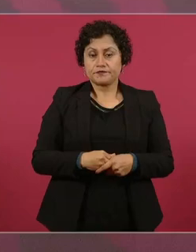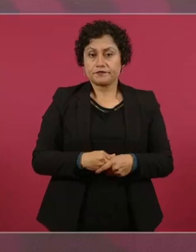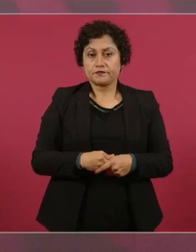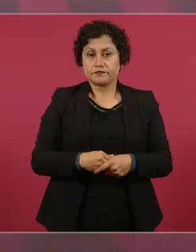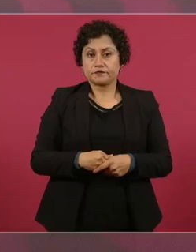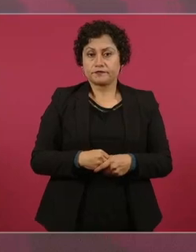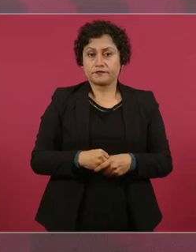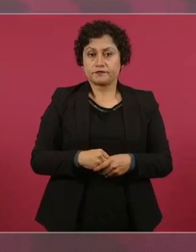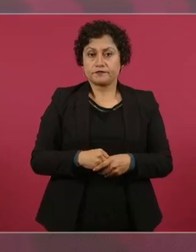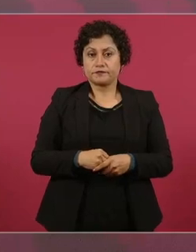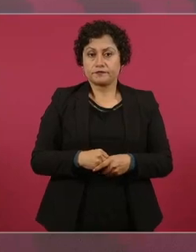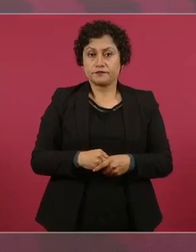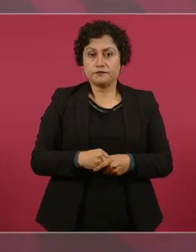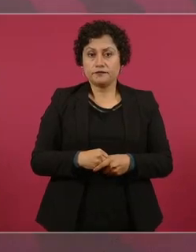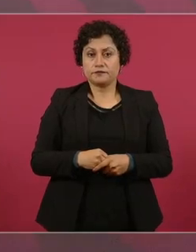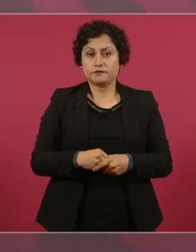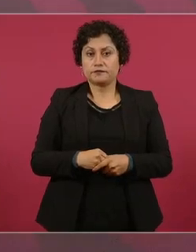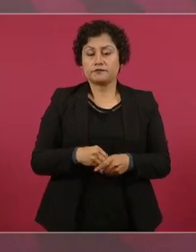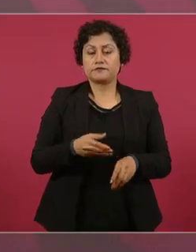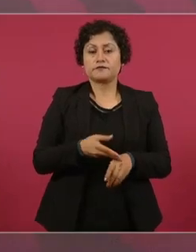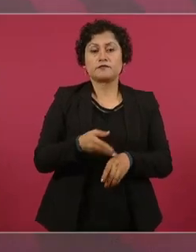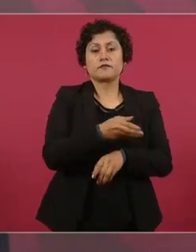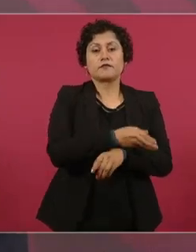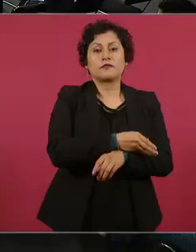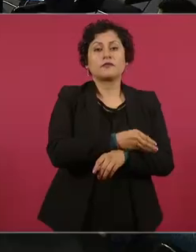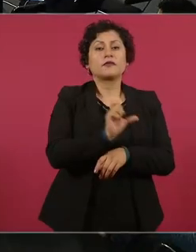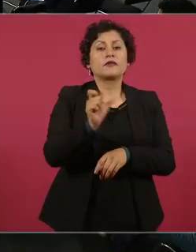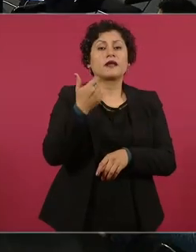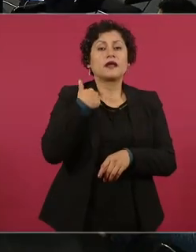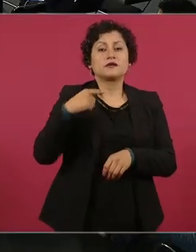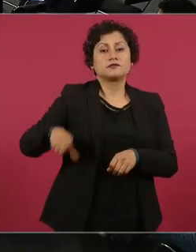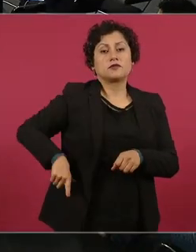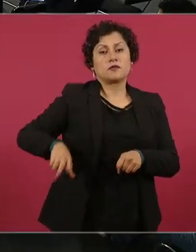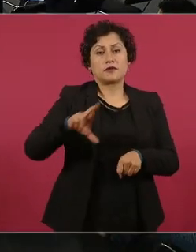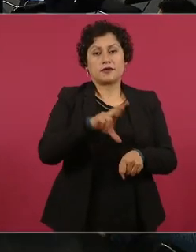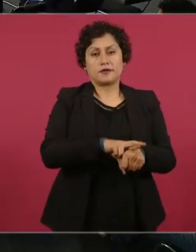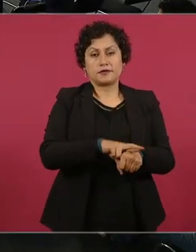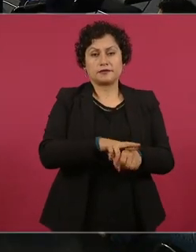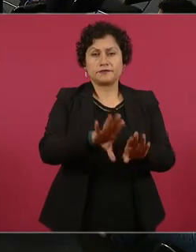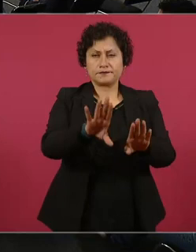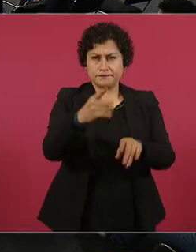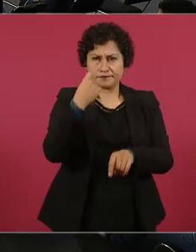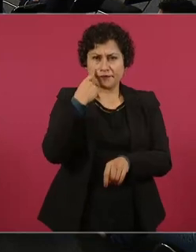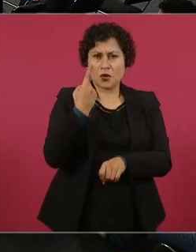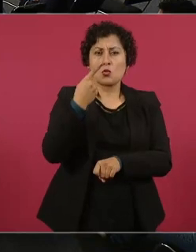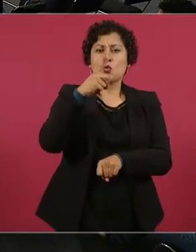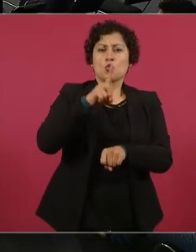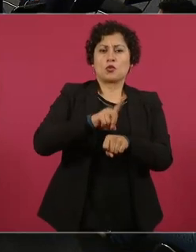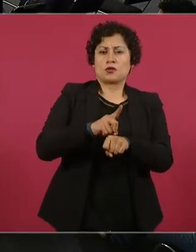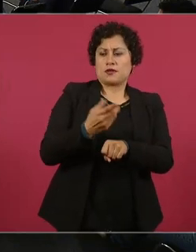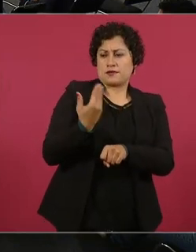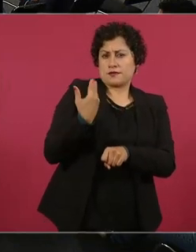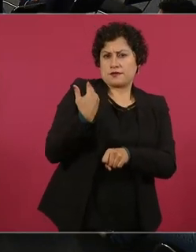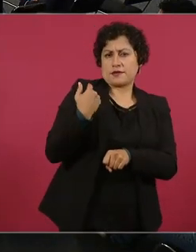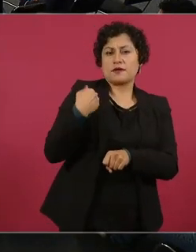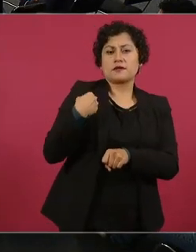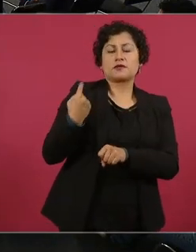gobernadores. Una vez aquí, hace relativamente poco, dije